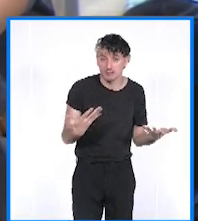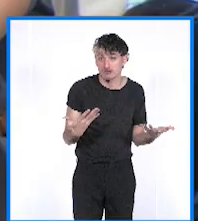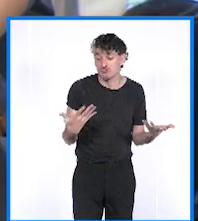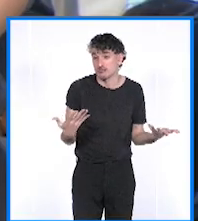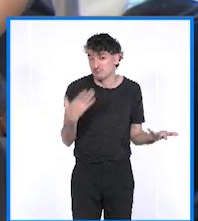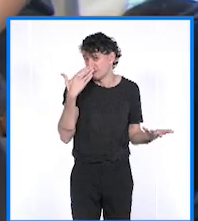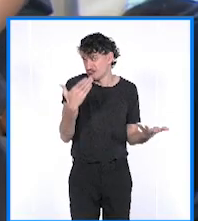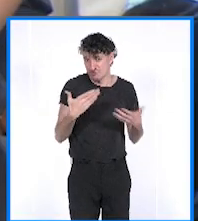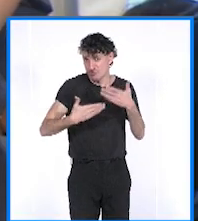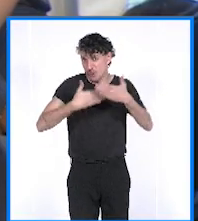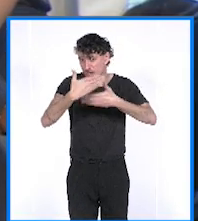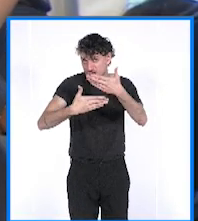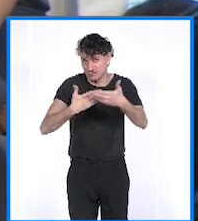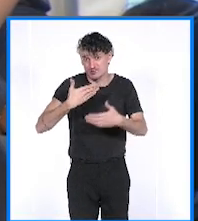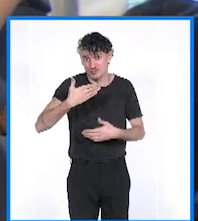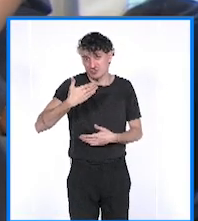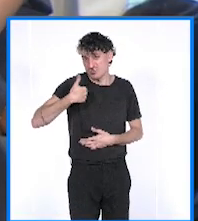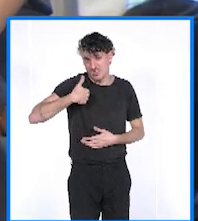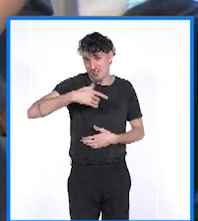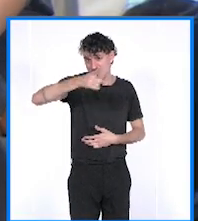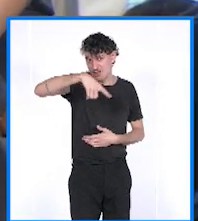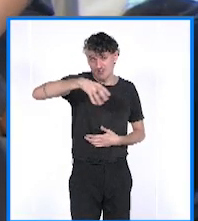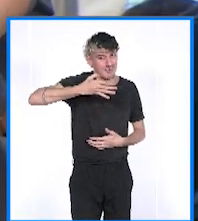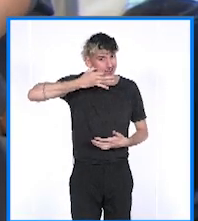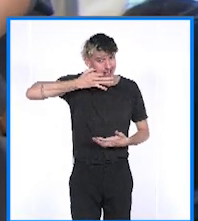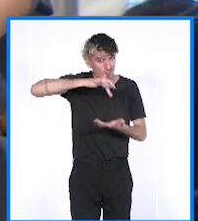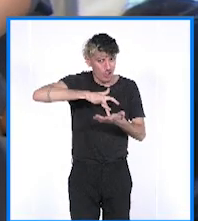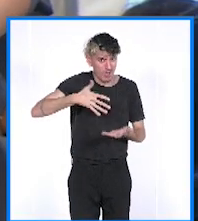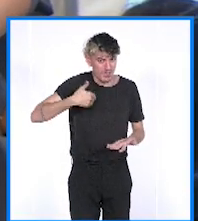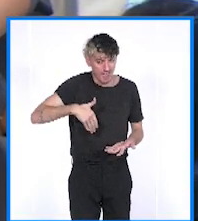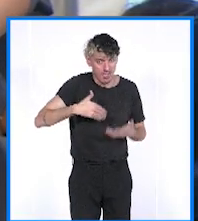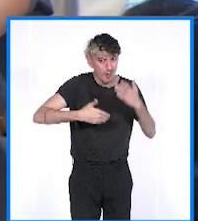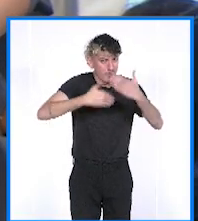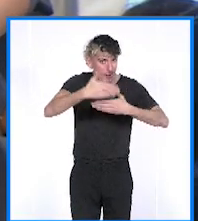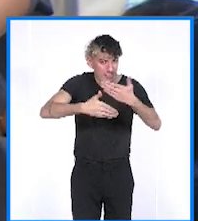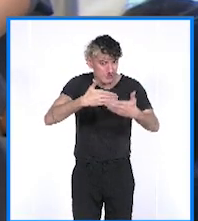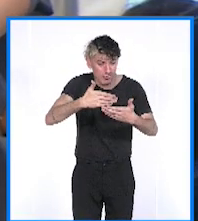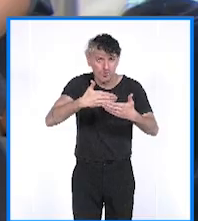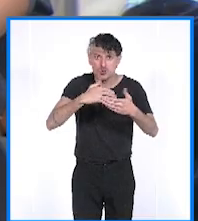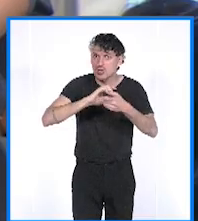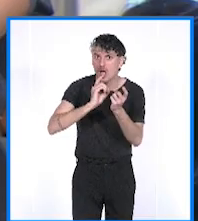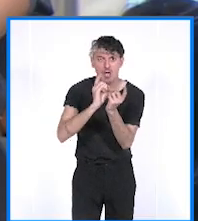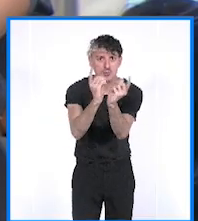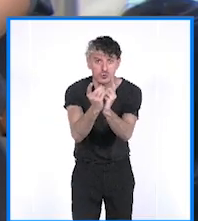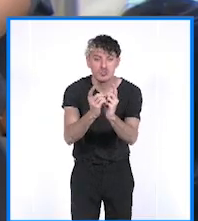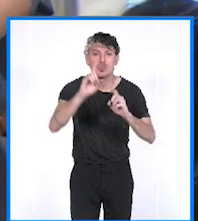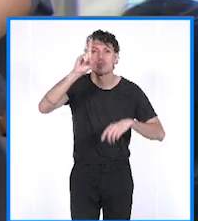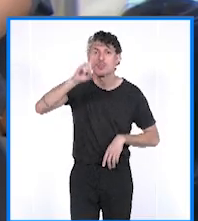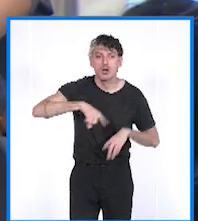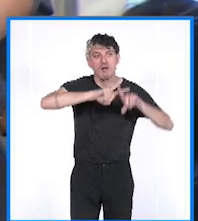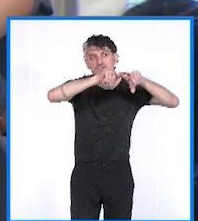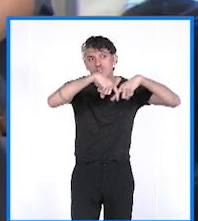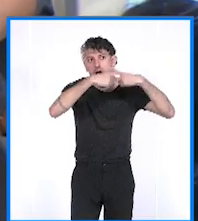que vosotros lo habéis experimentado en vuestra piel no que implica muchísimos cambios que acompañen a las familias que